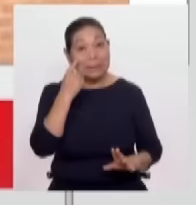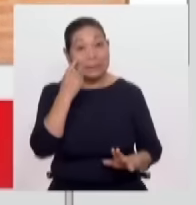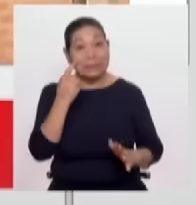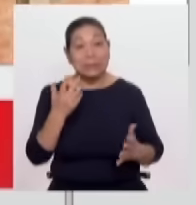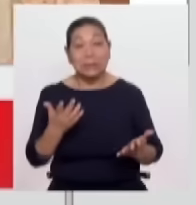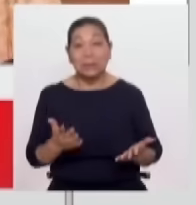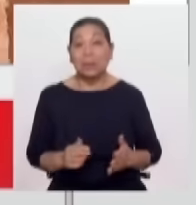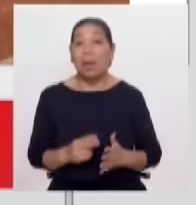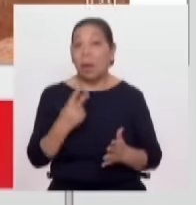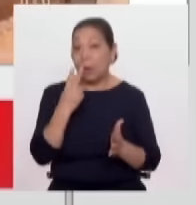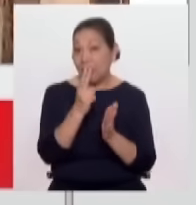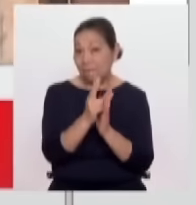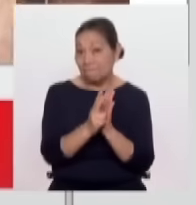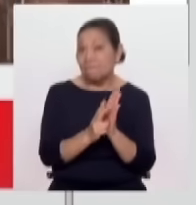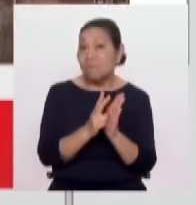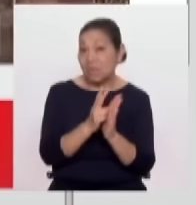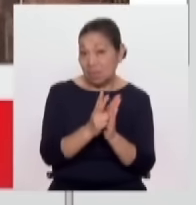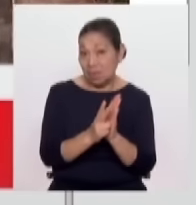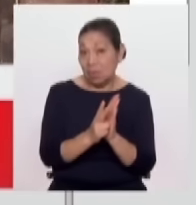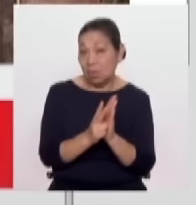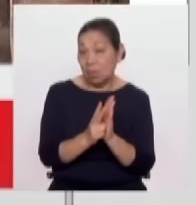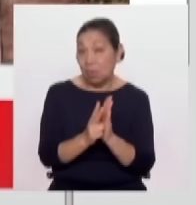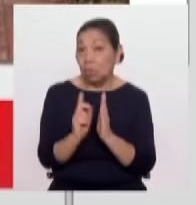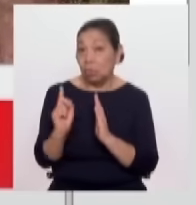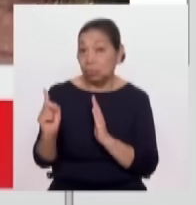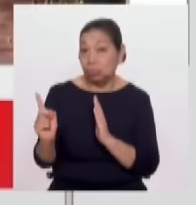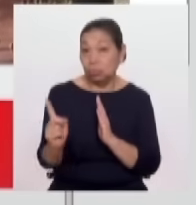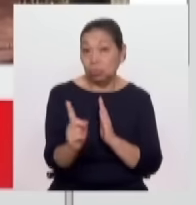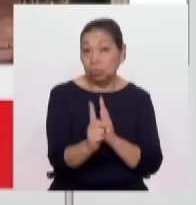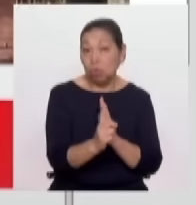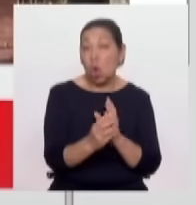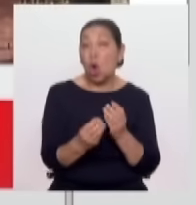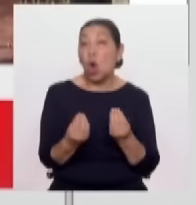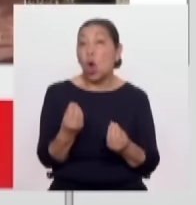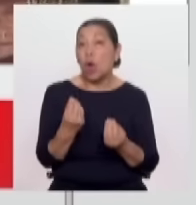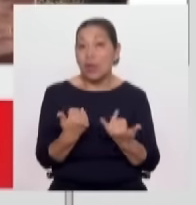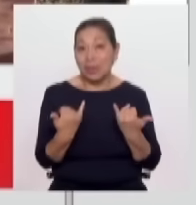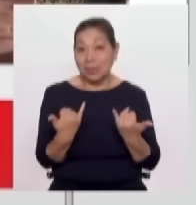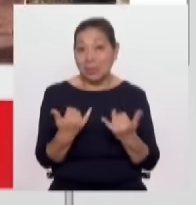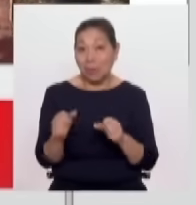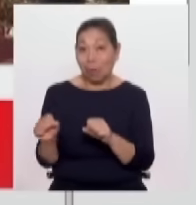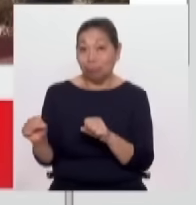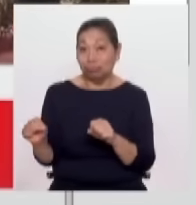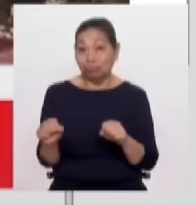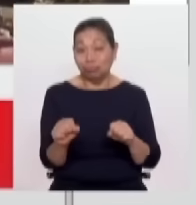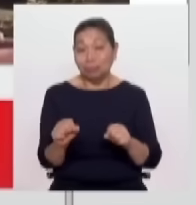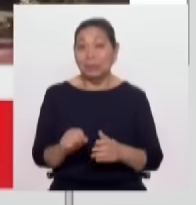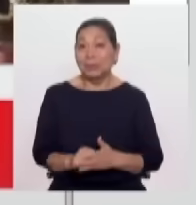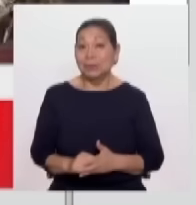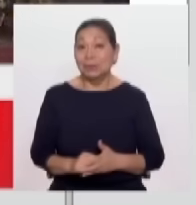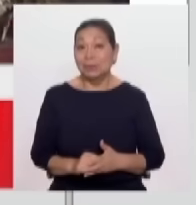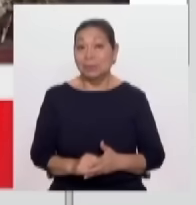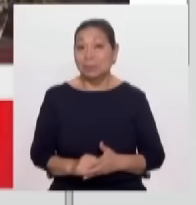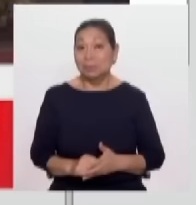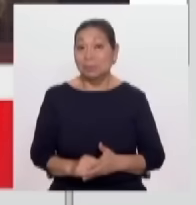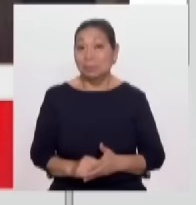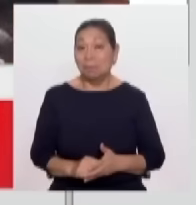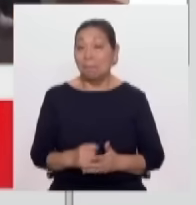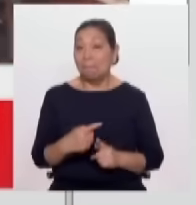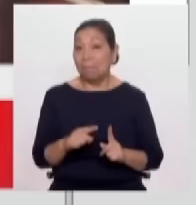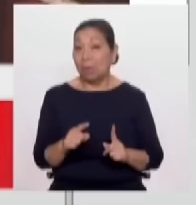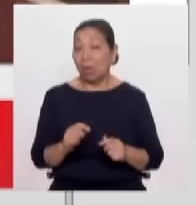ver un video que también está circulando de cómo se vivió este sismo a través de unos